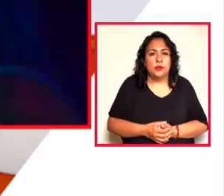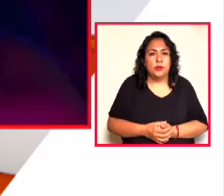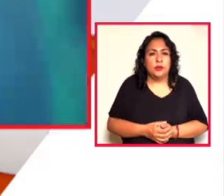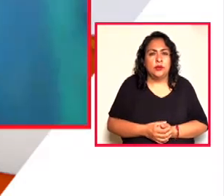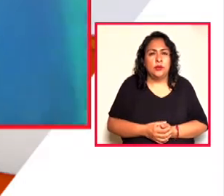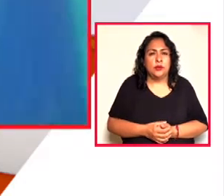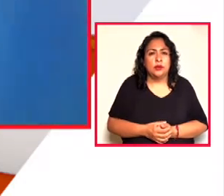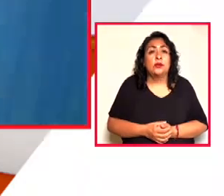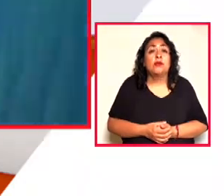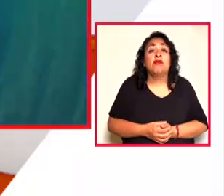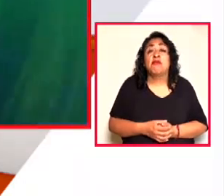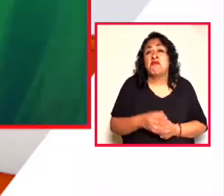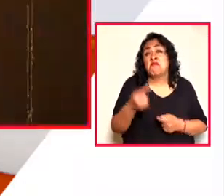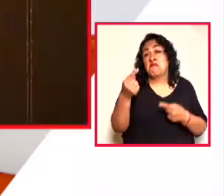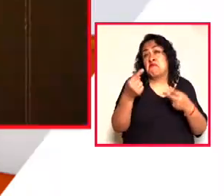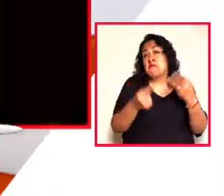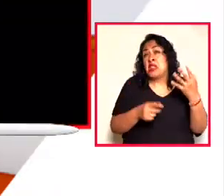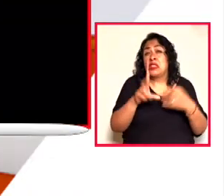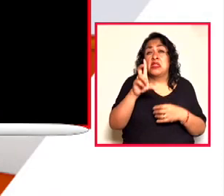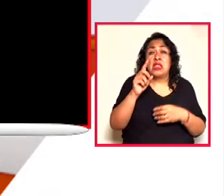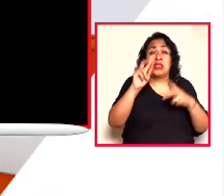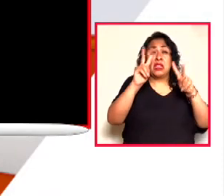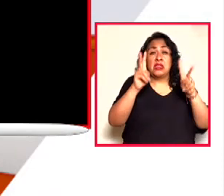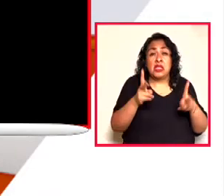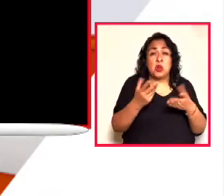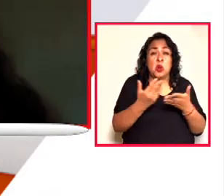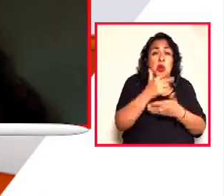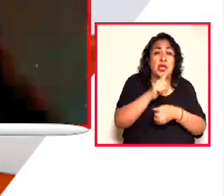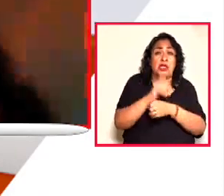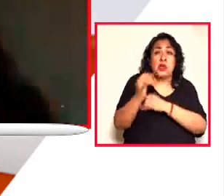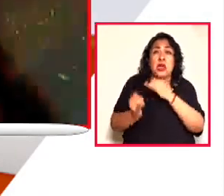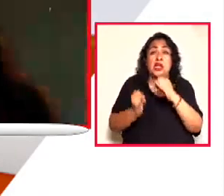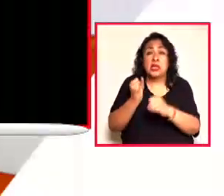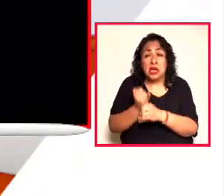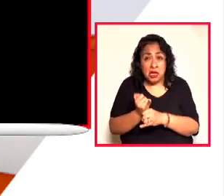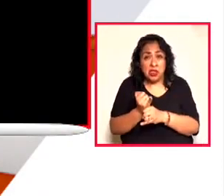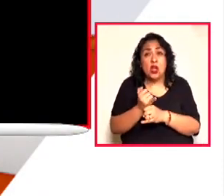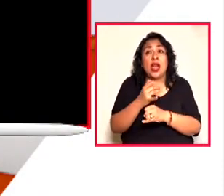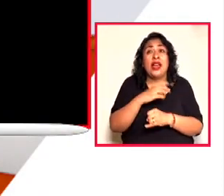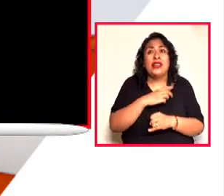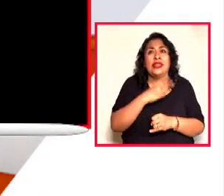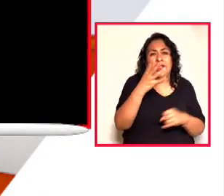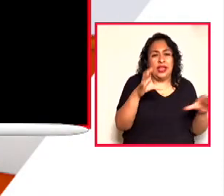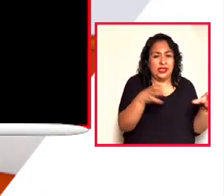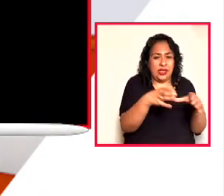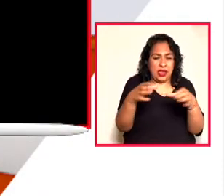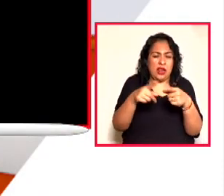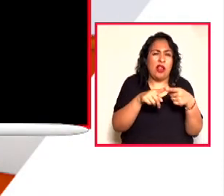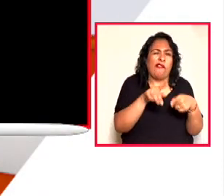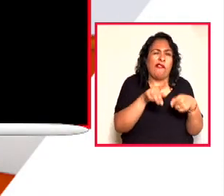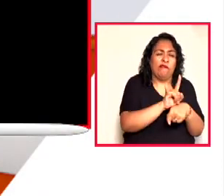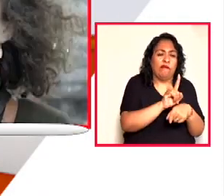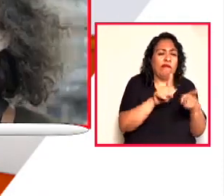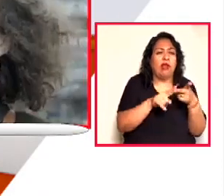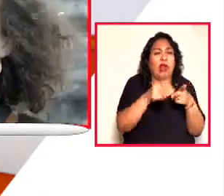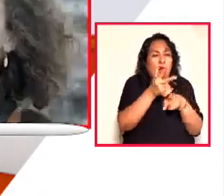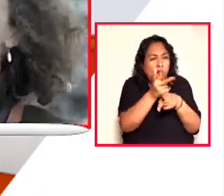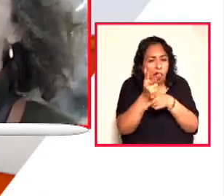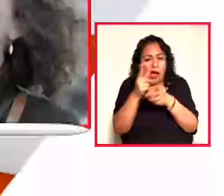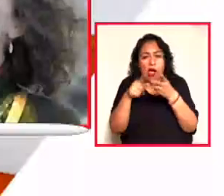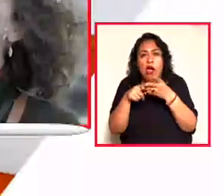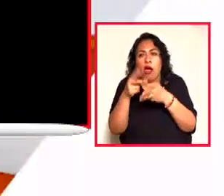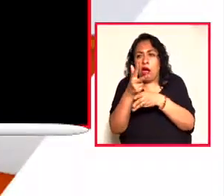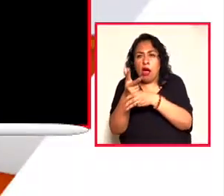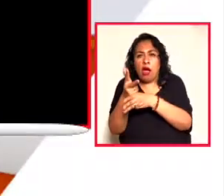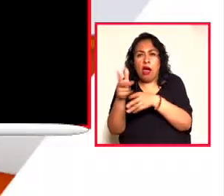Con una oferta de 30 títulos nacionales e internacionales distribuidos en tres géneros, ficción, documental y cortometraje, celebra su segunda